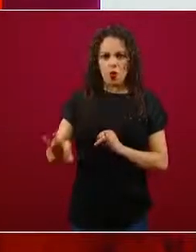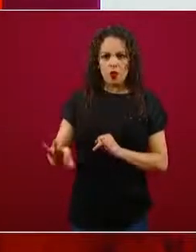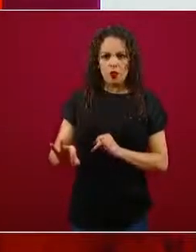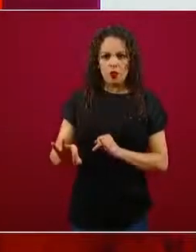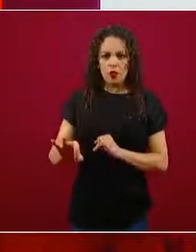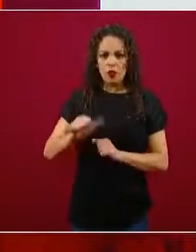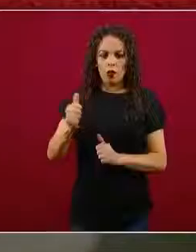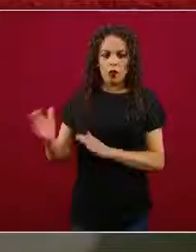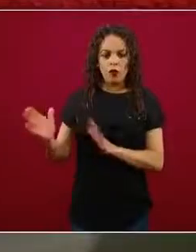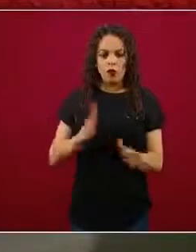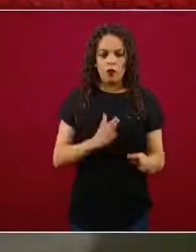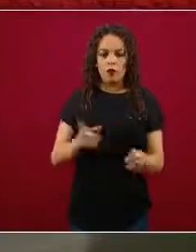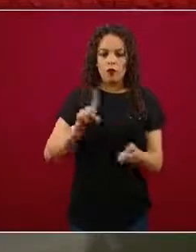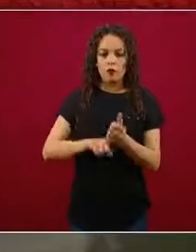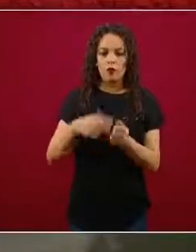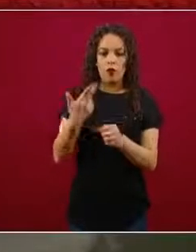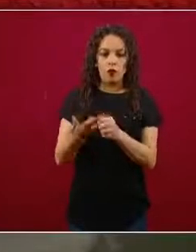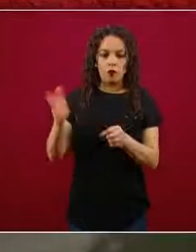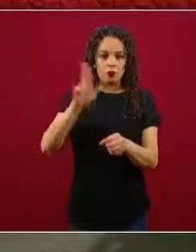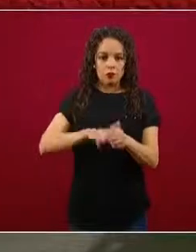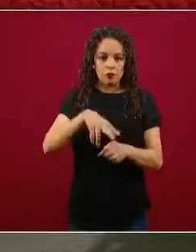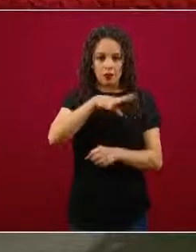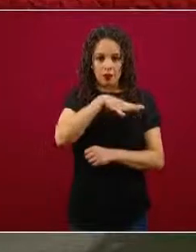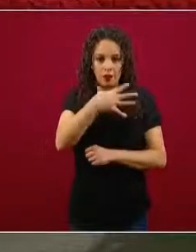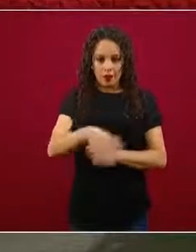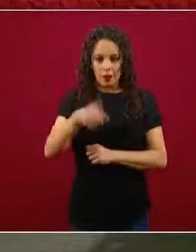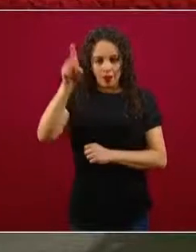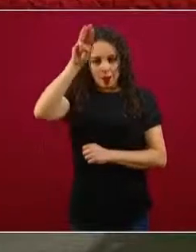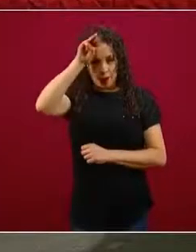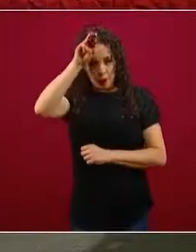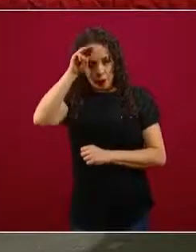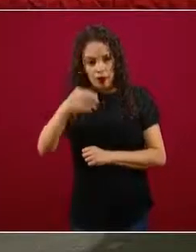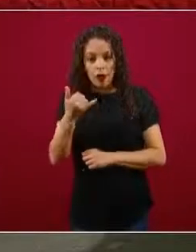Hospitalización en Monterrey, en camas generales, y